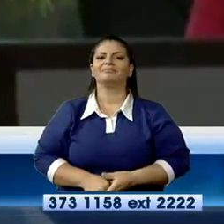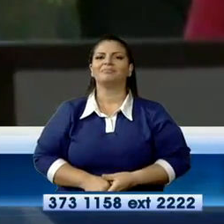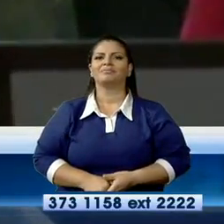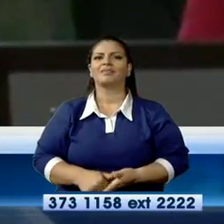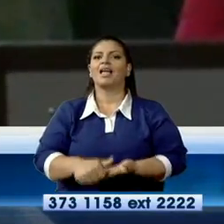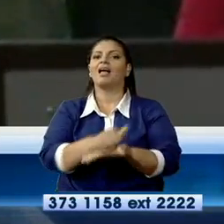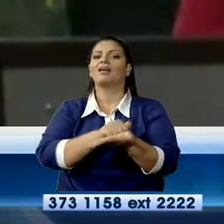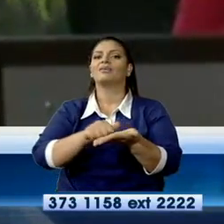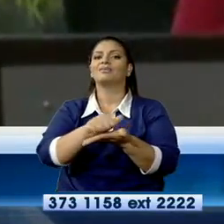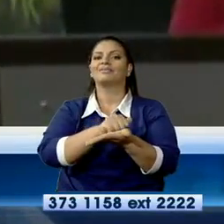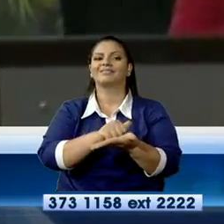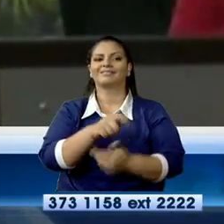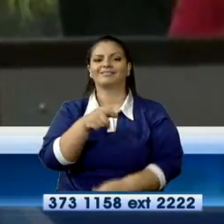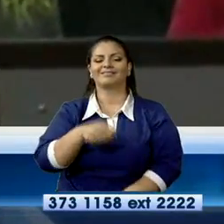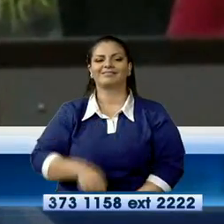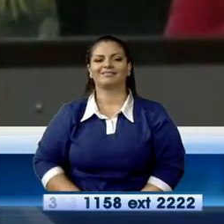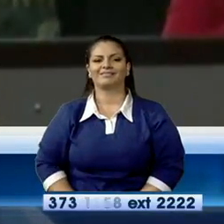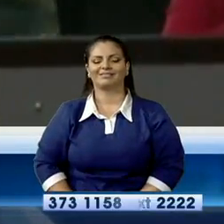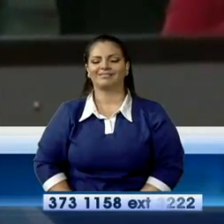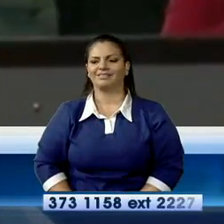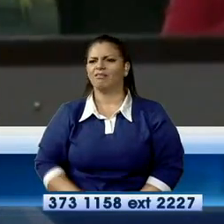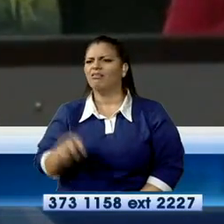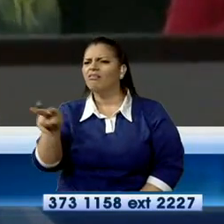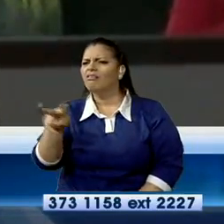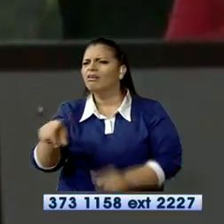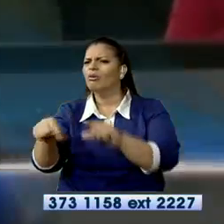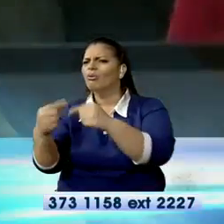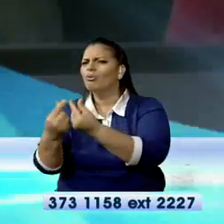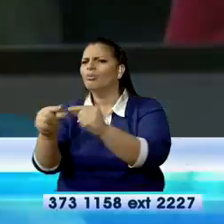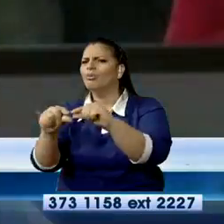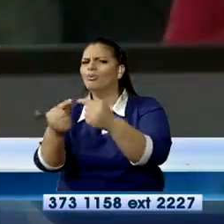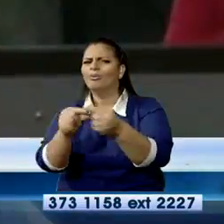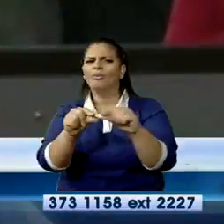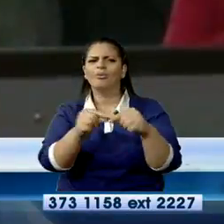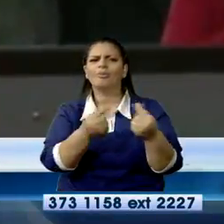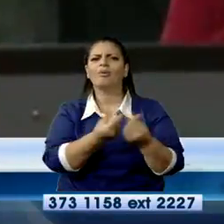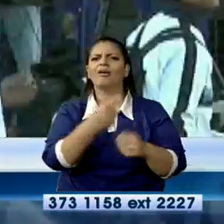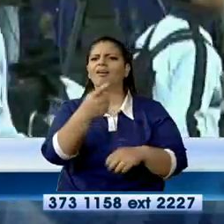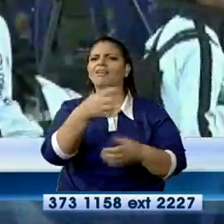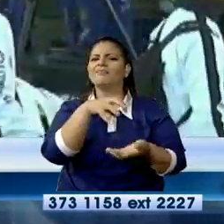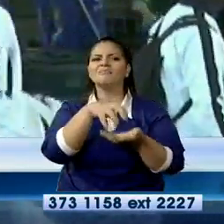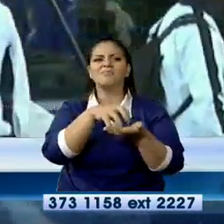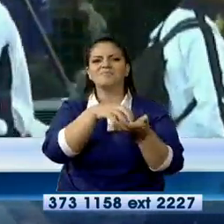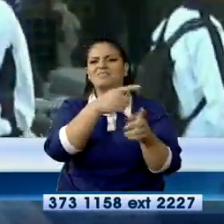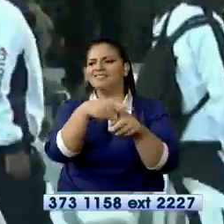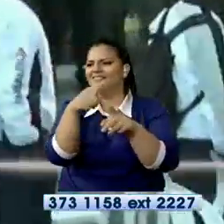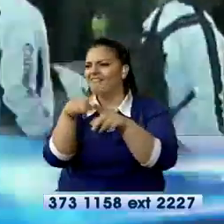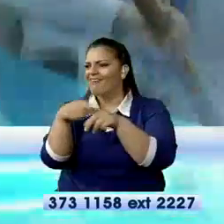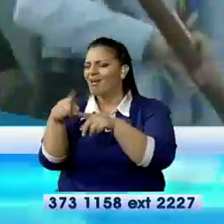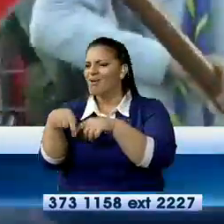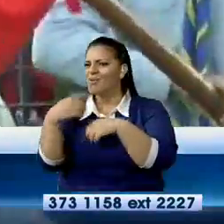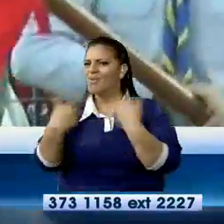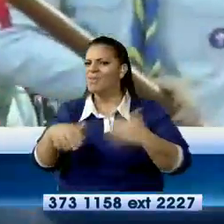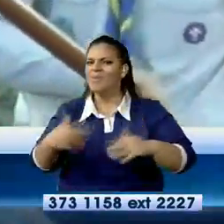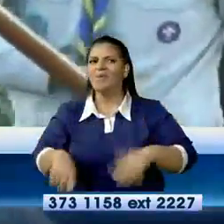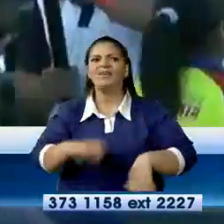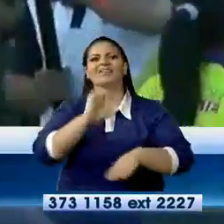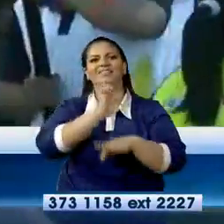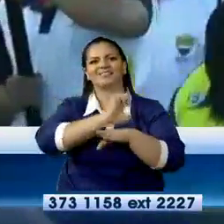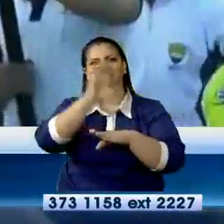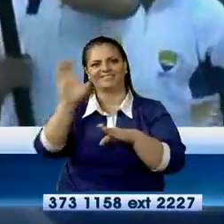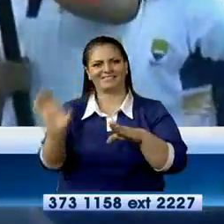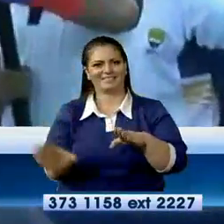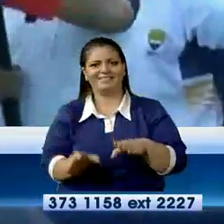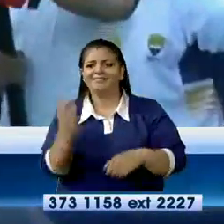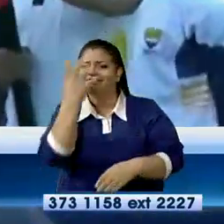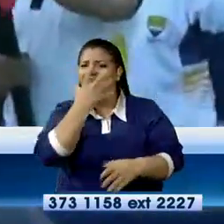todas las provincias que forman parte del gran conglomerado del deporte ecuatoriano. Por su parte, el ministro de Deportes, Javier Renderica, resaltó